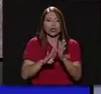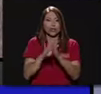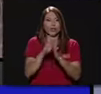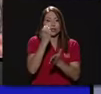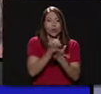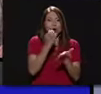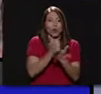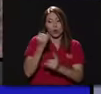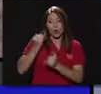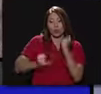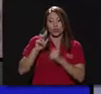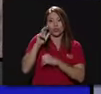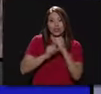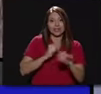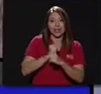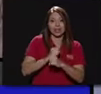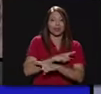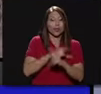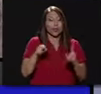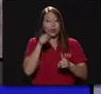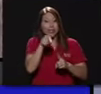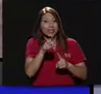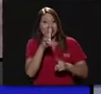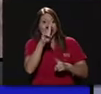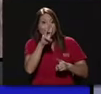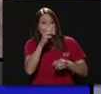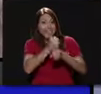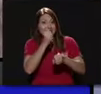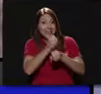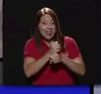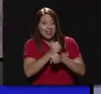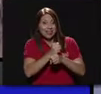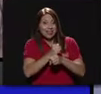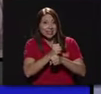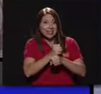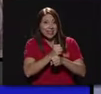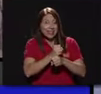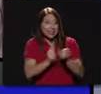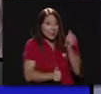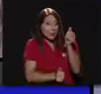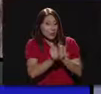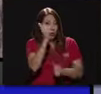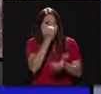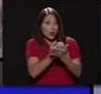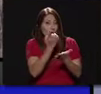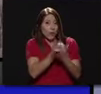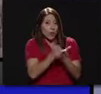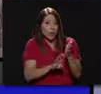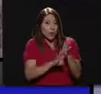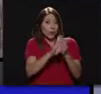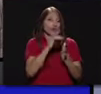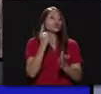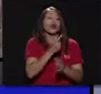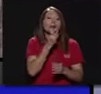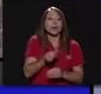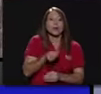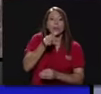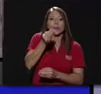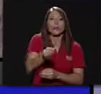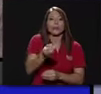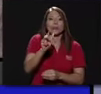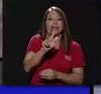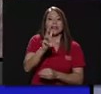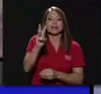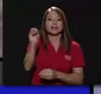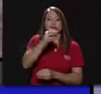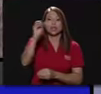3 años. Pero esas 6 actividades que explican casi todo el crecimiento de la economía solo aportaron aproximadamente un 36%